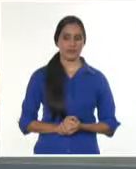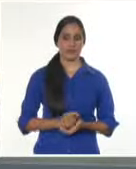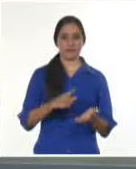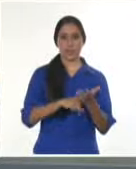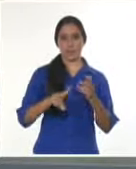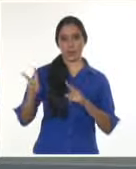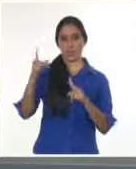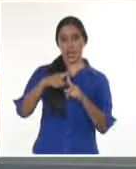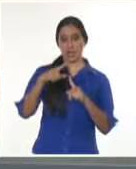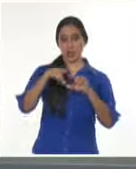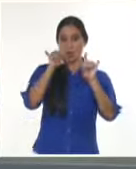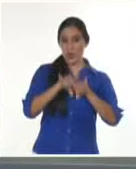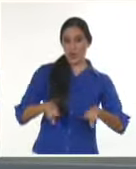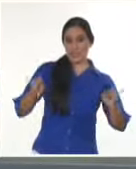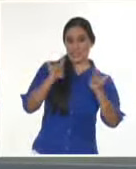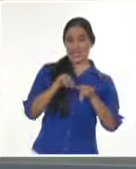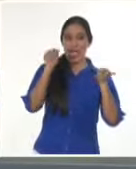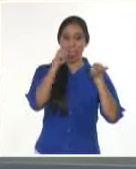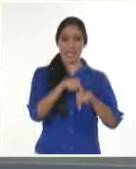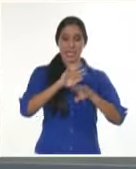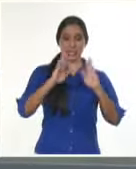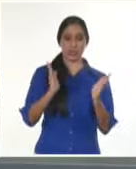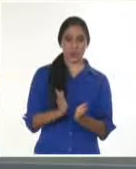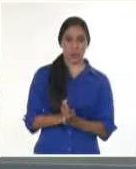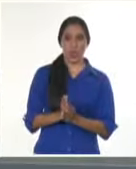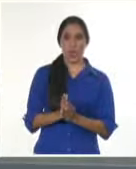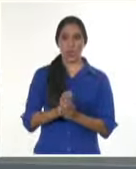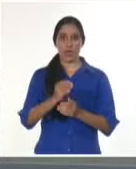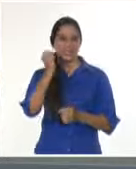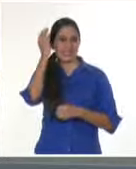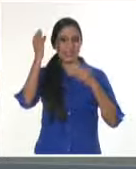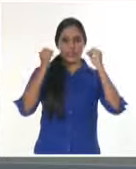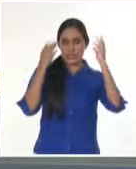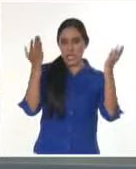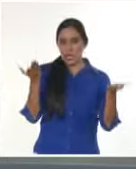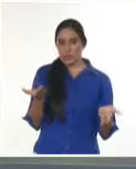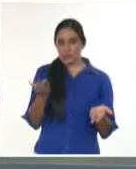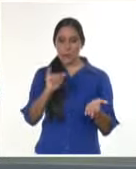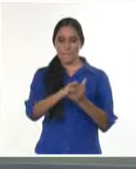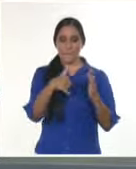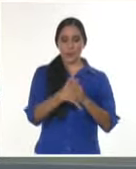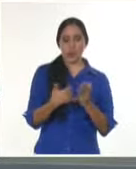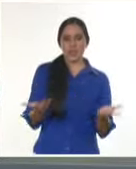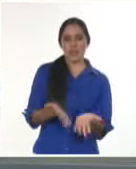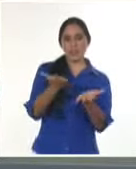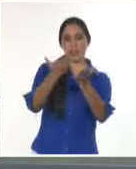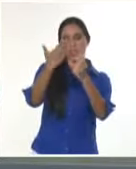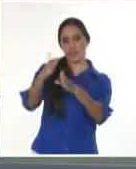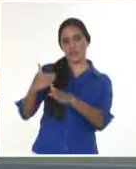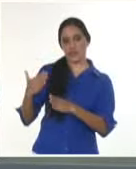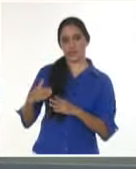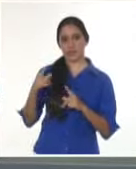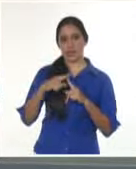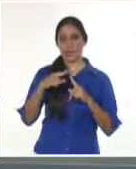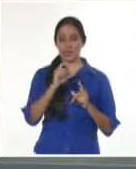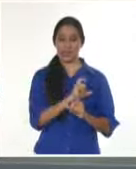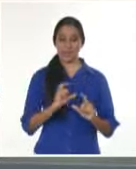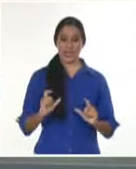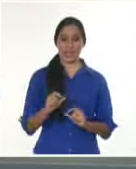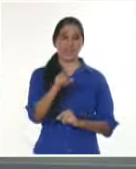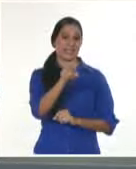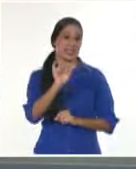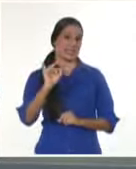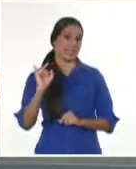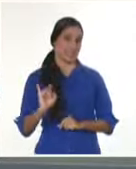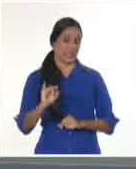Allí en la universidad de esa provincia radica la unidad de innovación y desarrollo que promueve proyectos en varias temáticas. Entre los 17